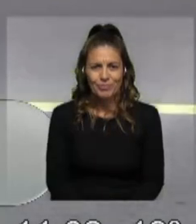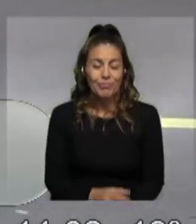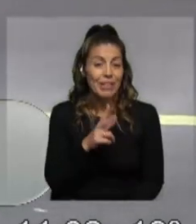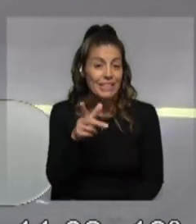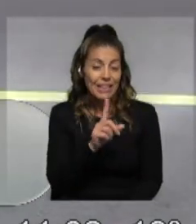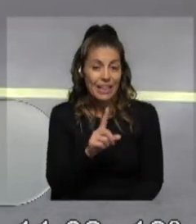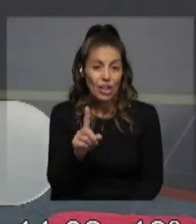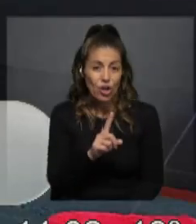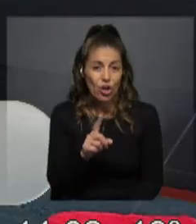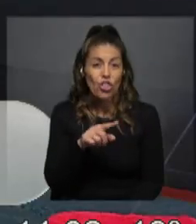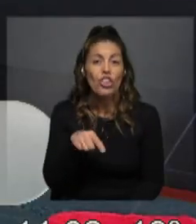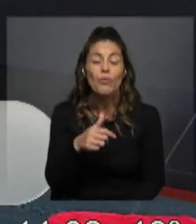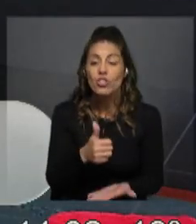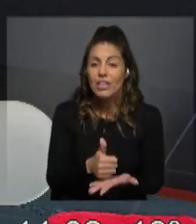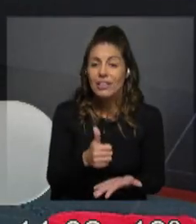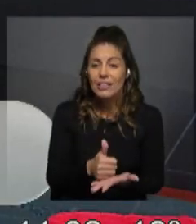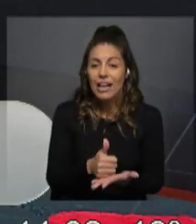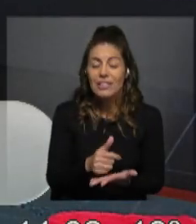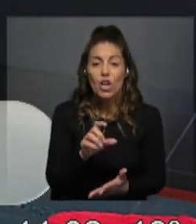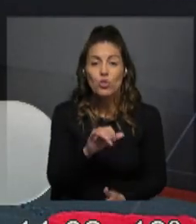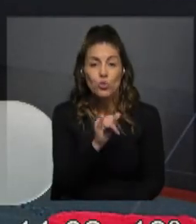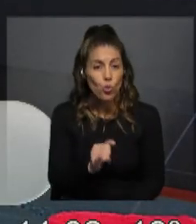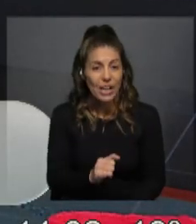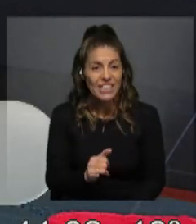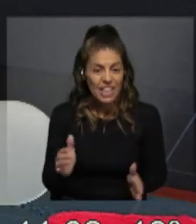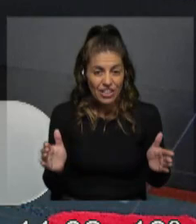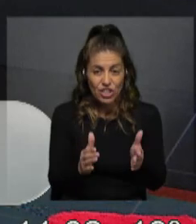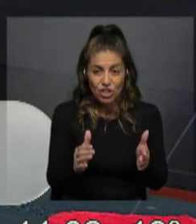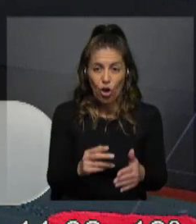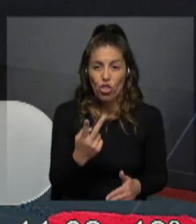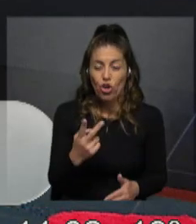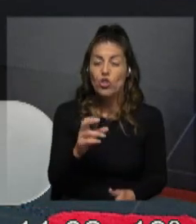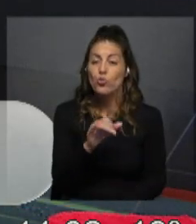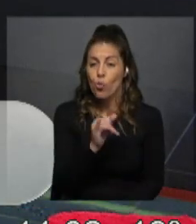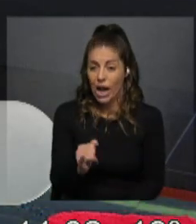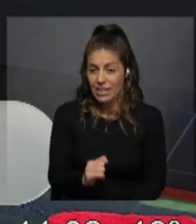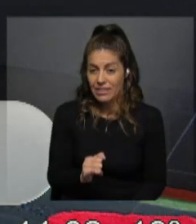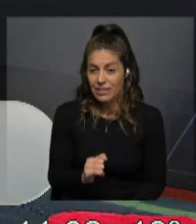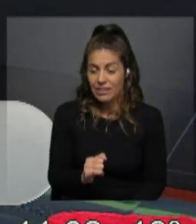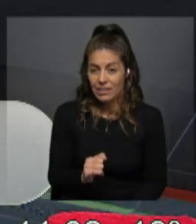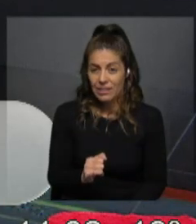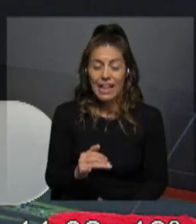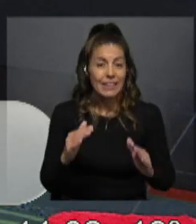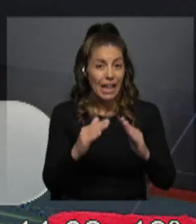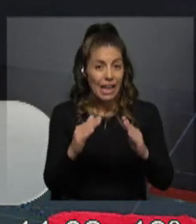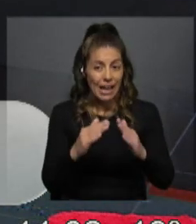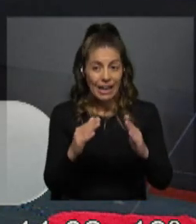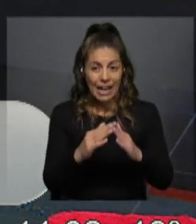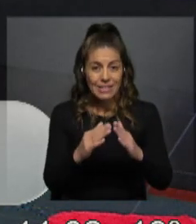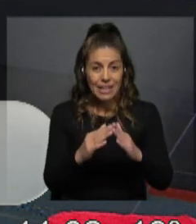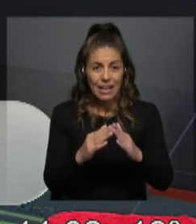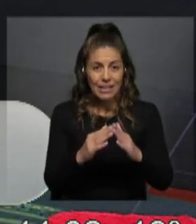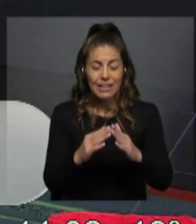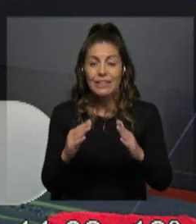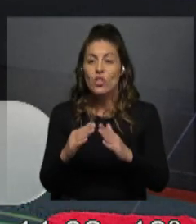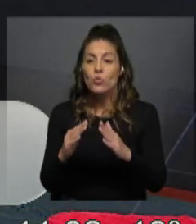creo? Donde vos estás es Suárez Chico, porque viste que hay dos Suárez. Está la residencia Suárez y está el